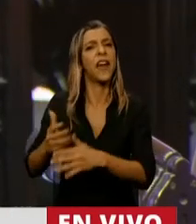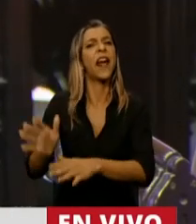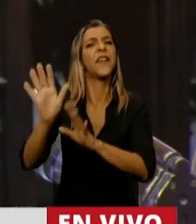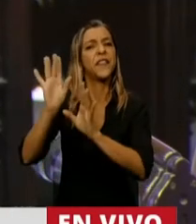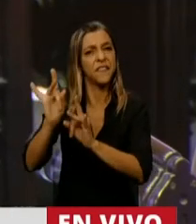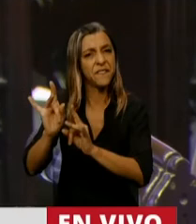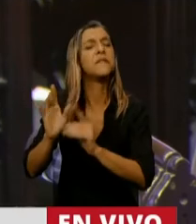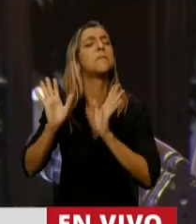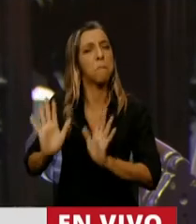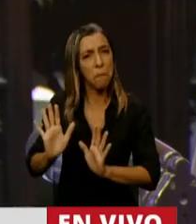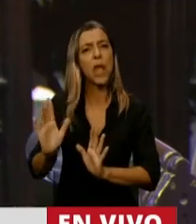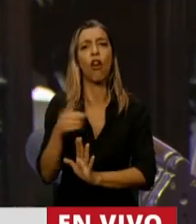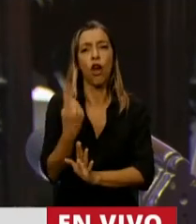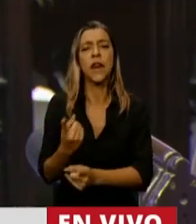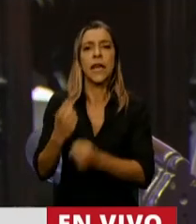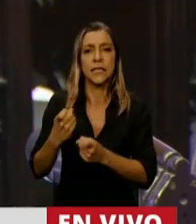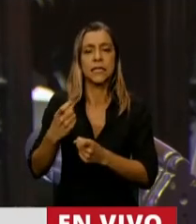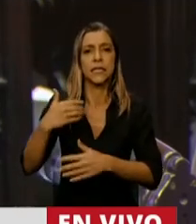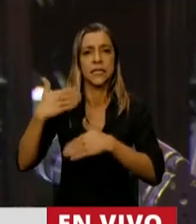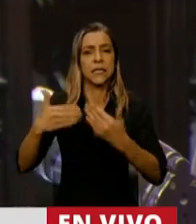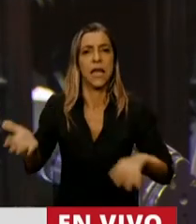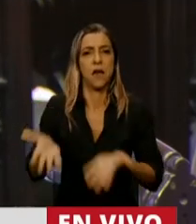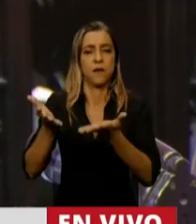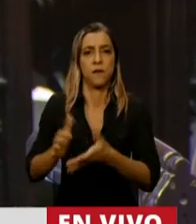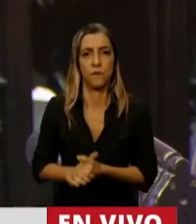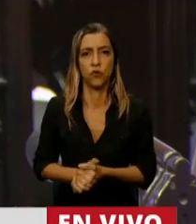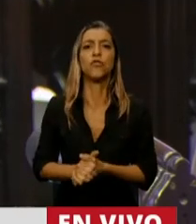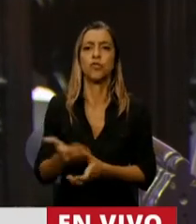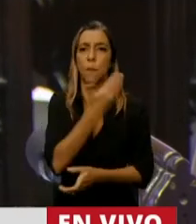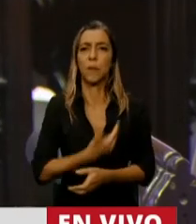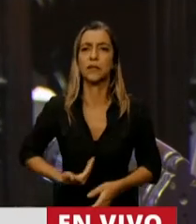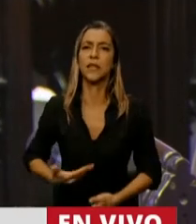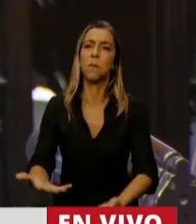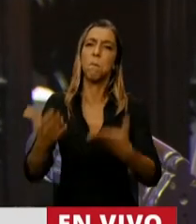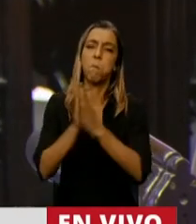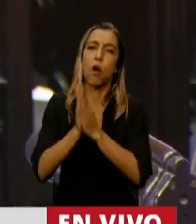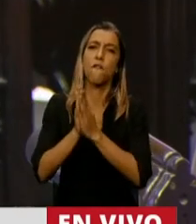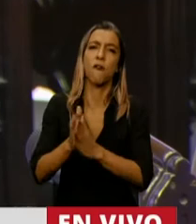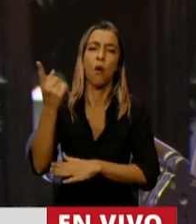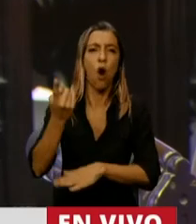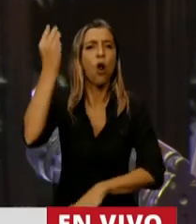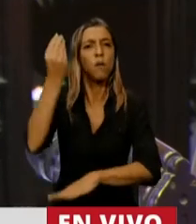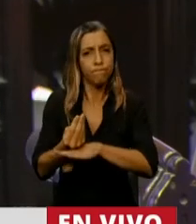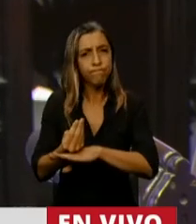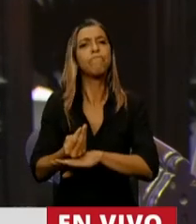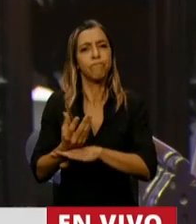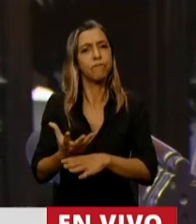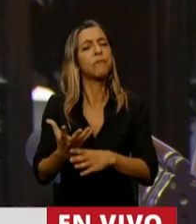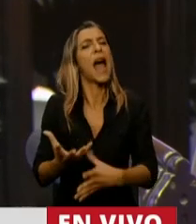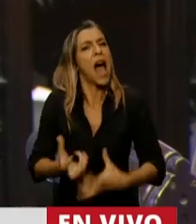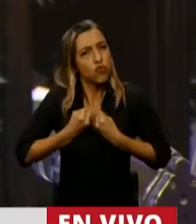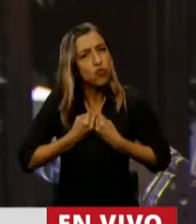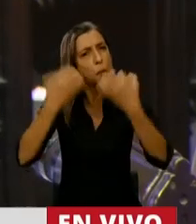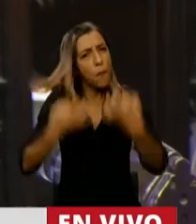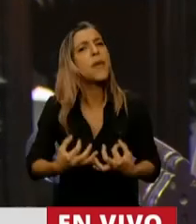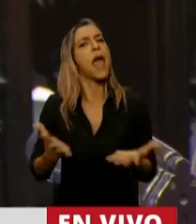¿sí? Que se saque el lastre, que asuma la presidencia, que deje de ser un presidente testimonial y si le tiene que mentir,